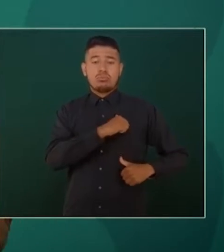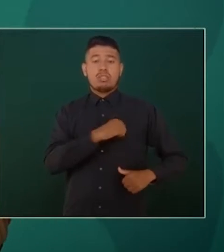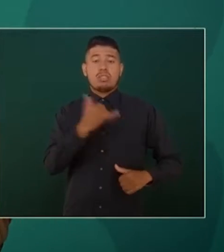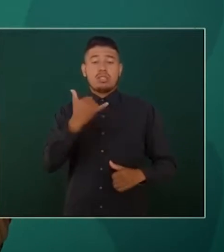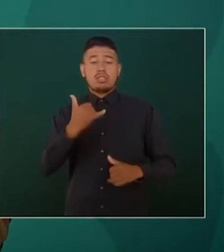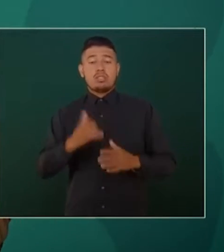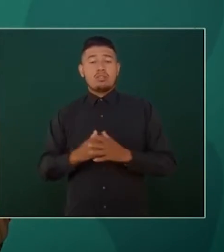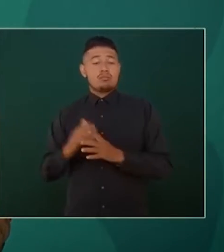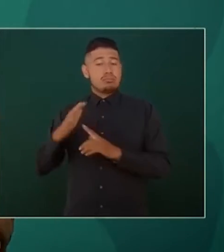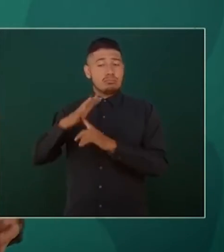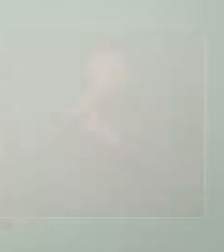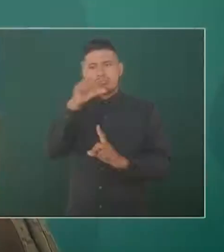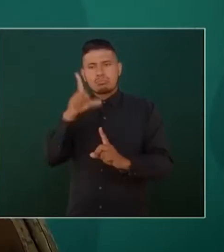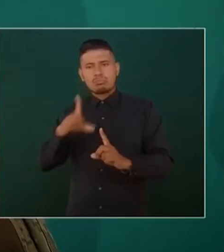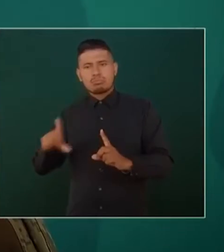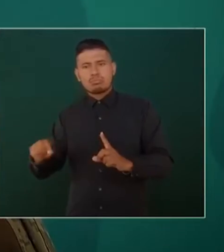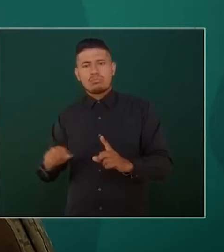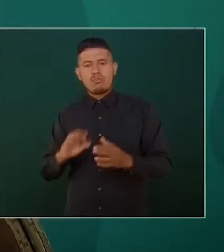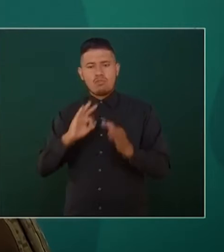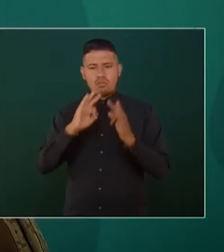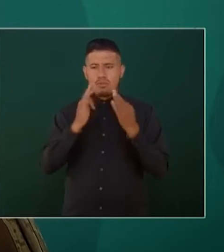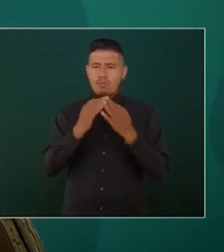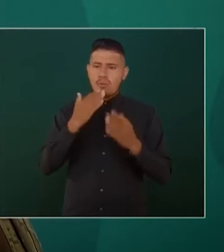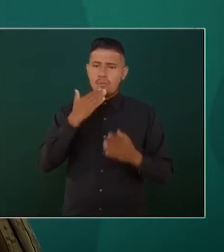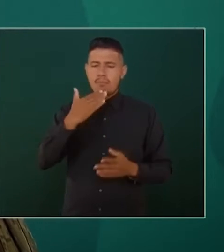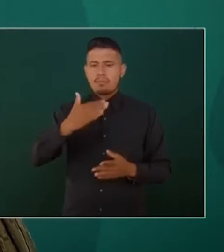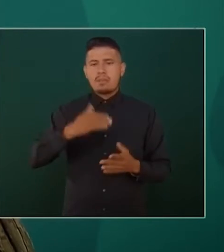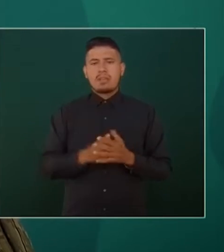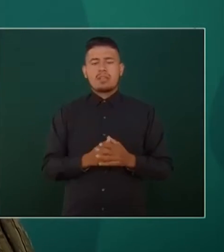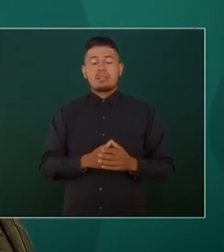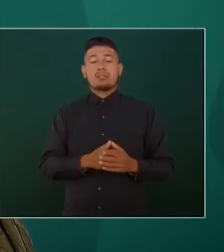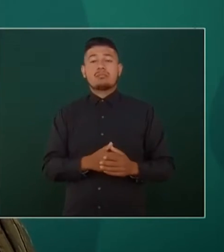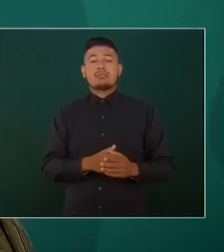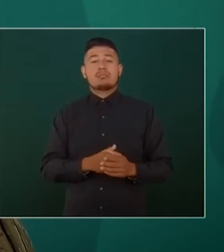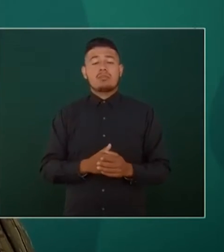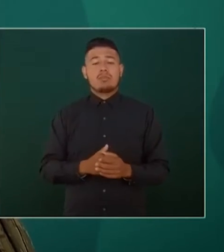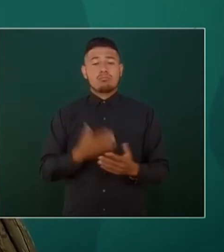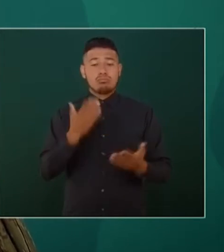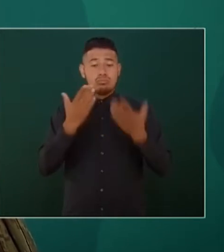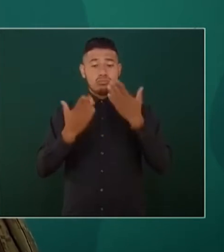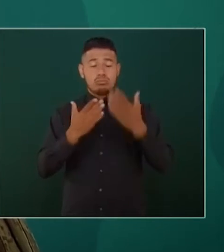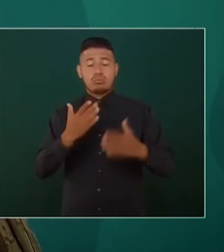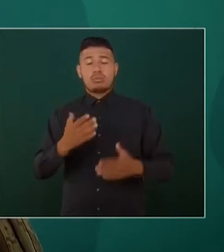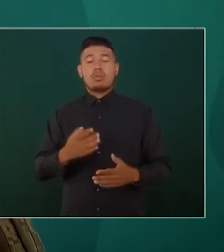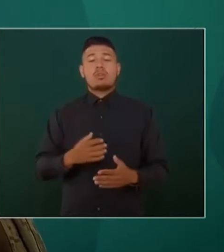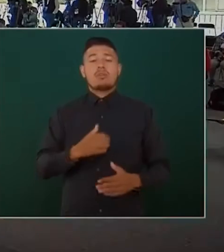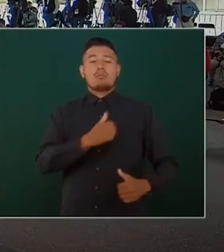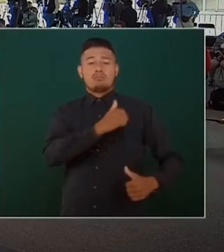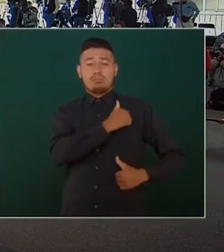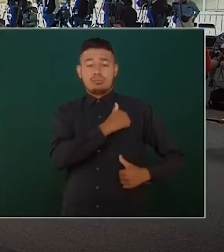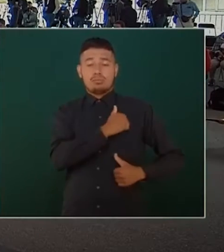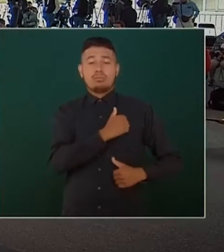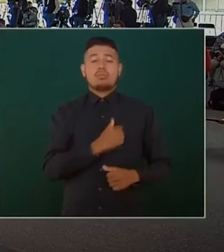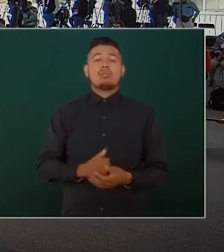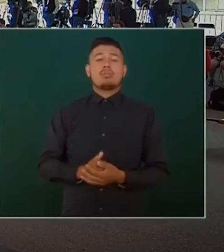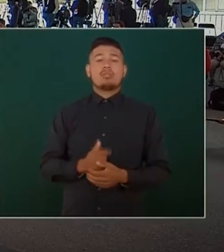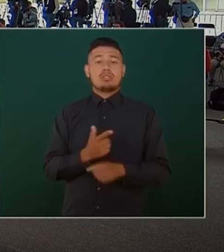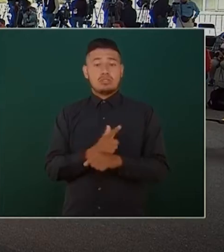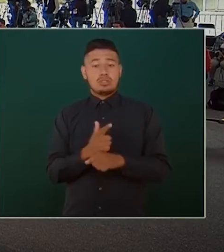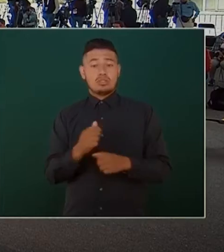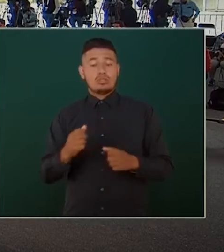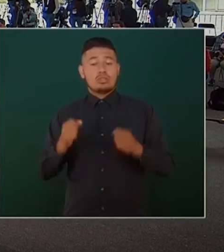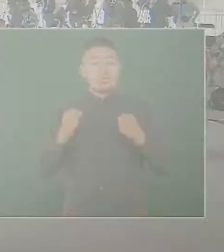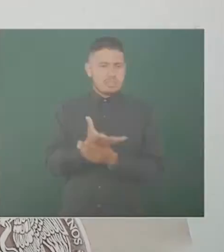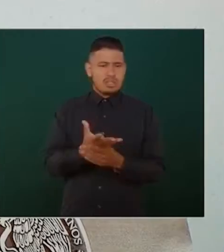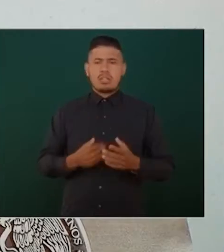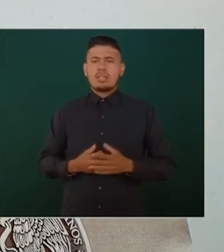sistema educativo militar. Hoy en día tenemos en el colegio militar la licenciatura en seguridad